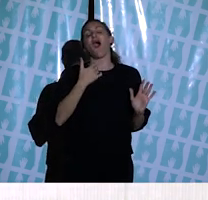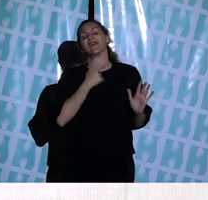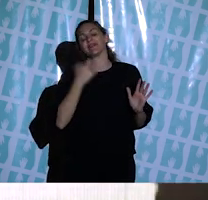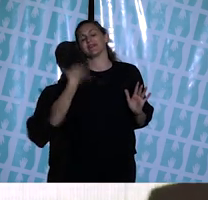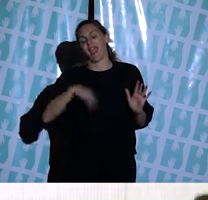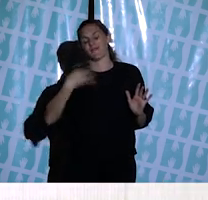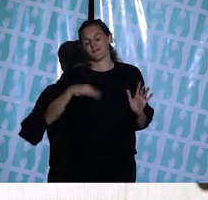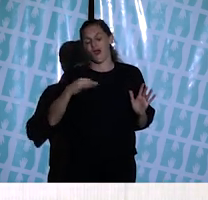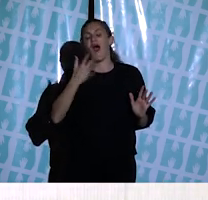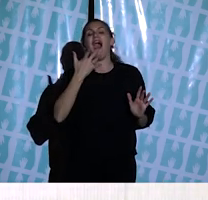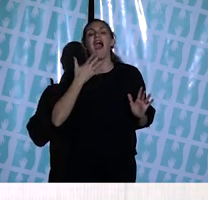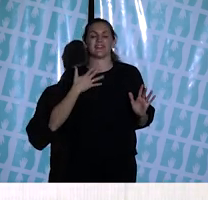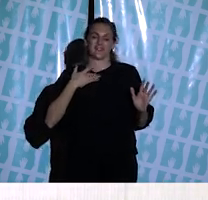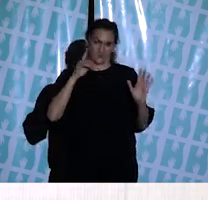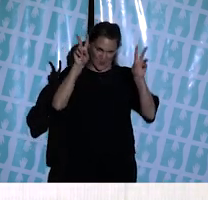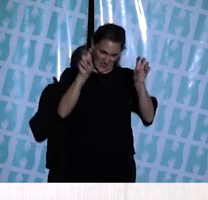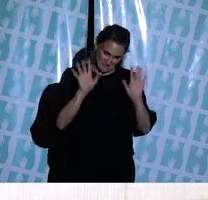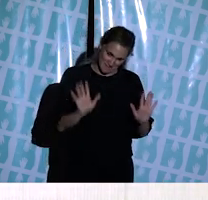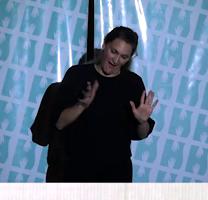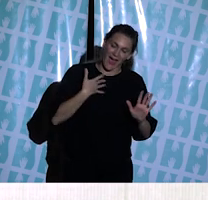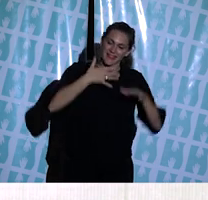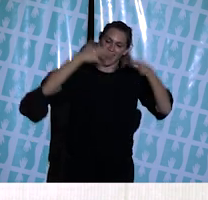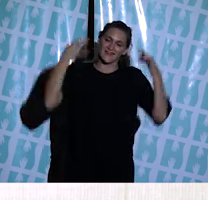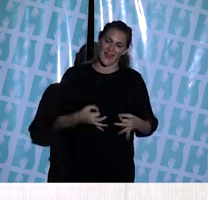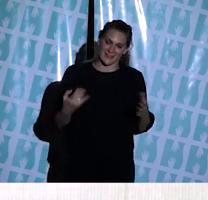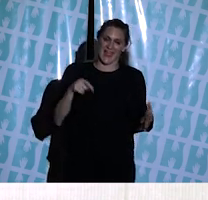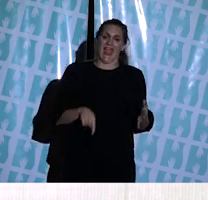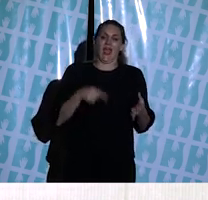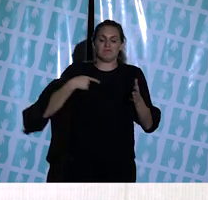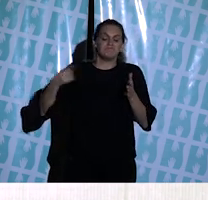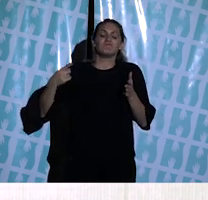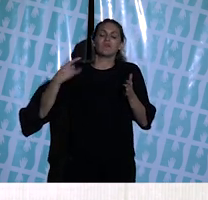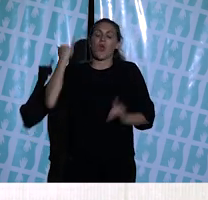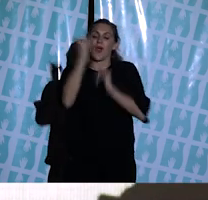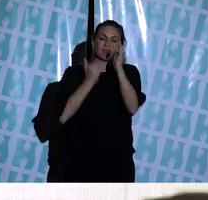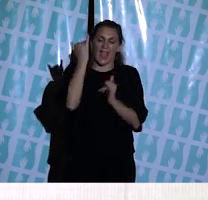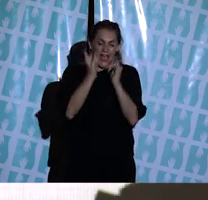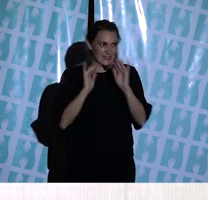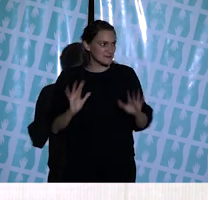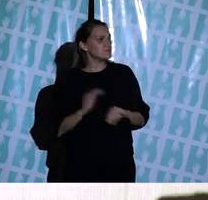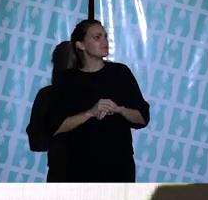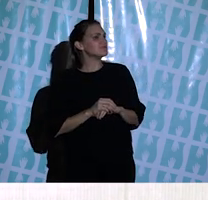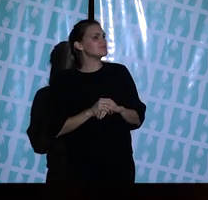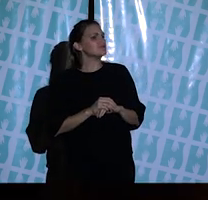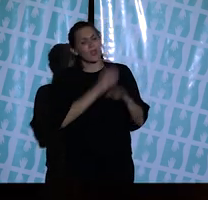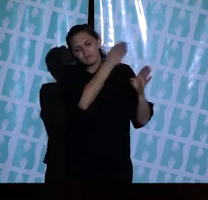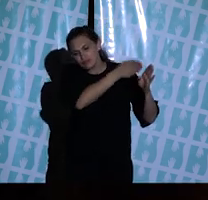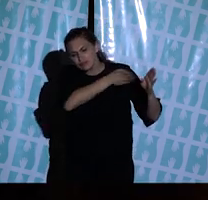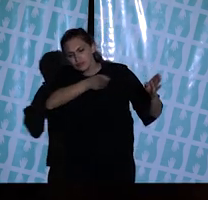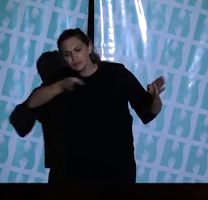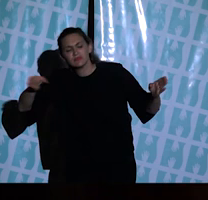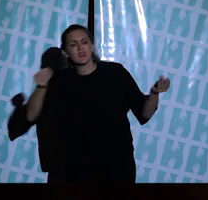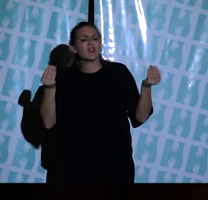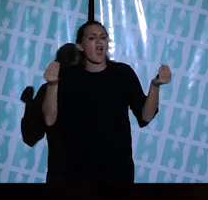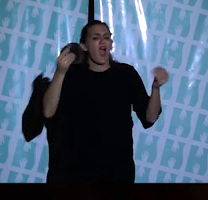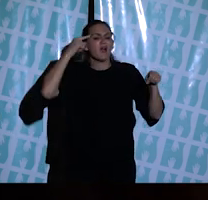pasar al objetivo real de esta conferencia, en esta agenda, en este recorrido. Vamos a hablar un poco de